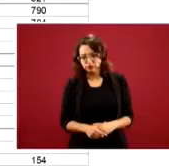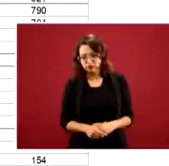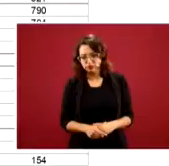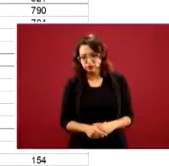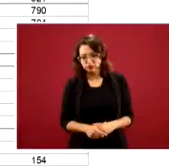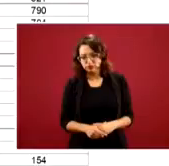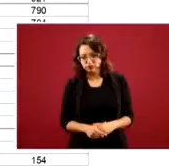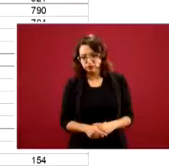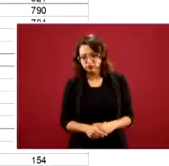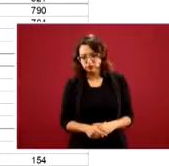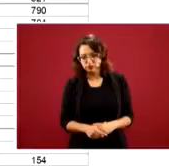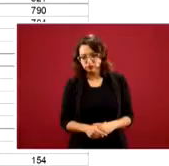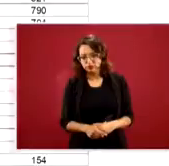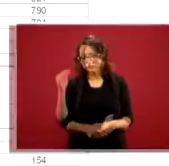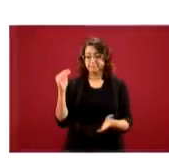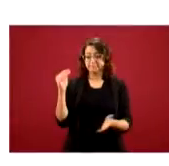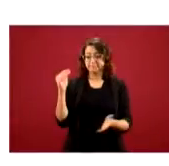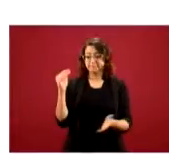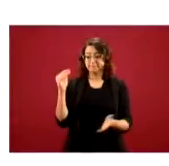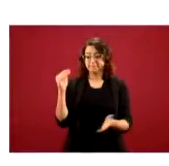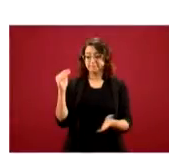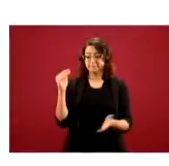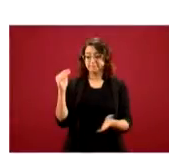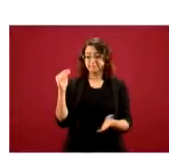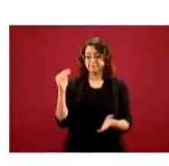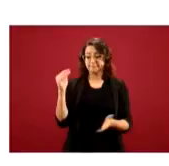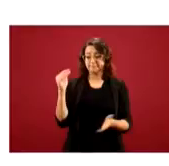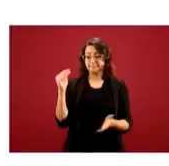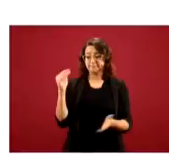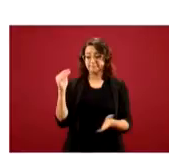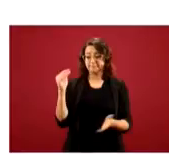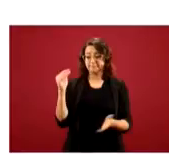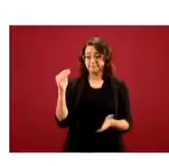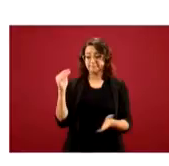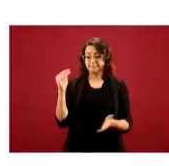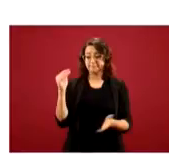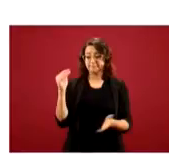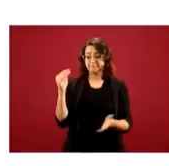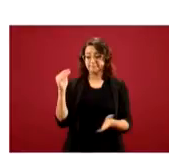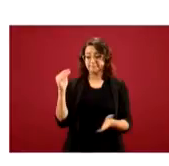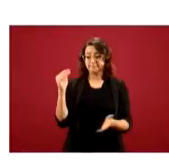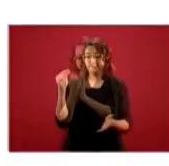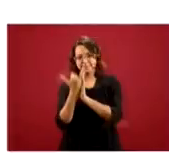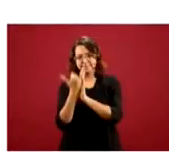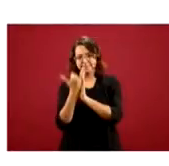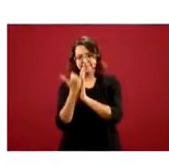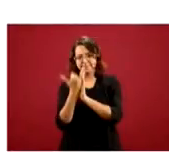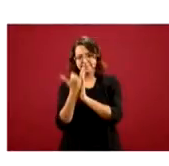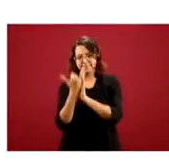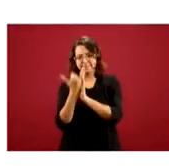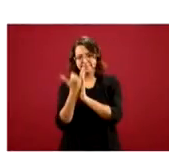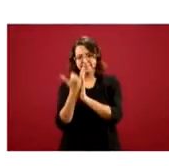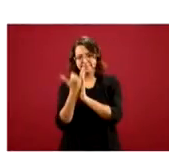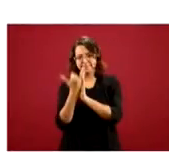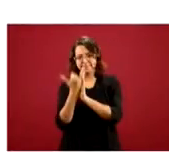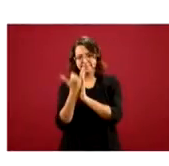el segundo municipio a nivel nacional en este delito sólo por debajo de tijuana estas cifras del secretariado ejecutivo